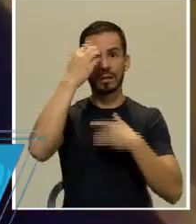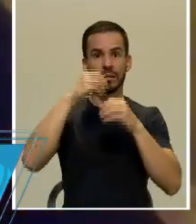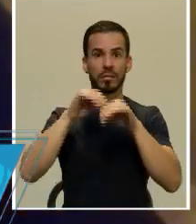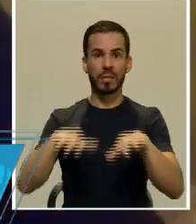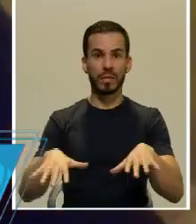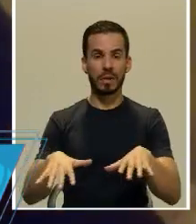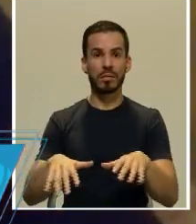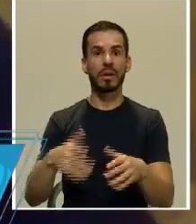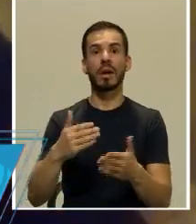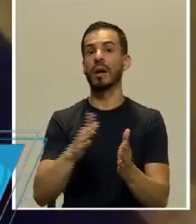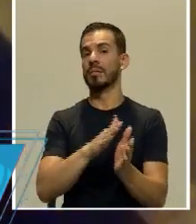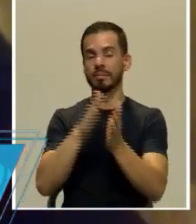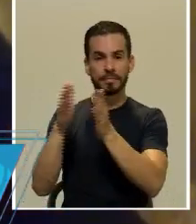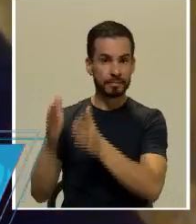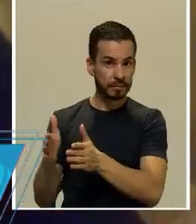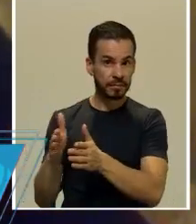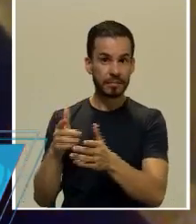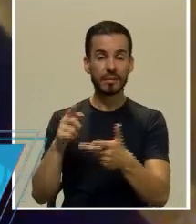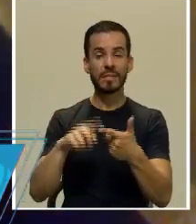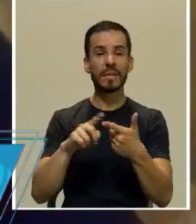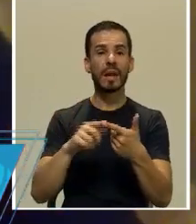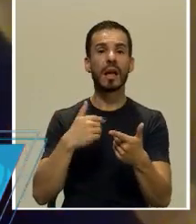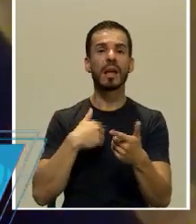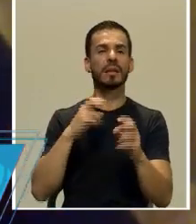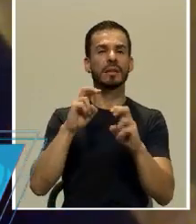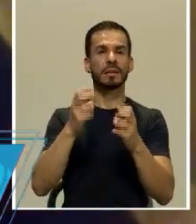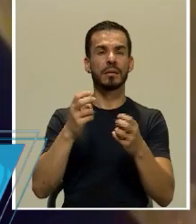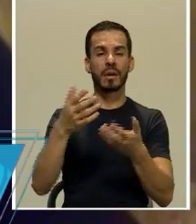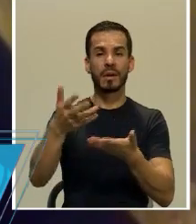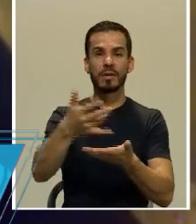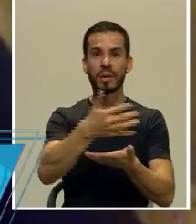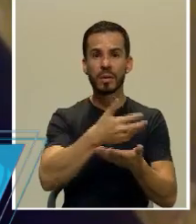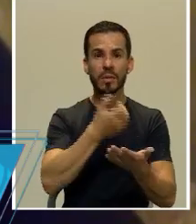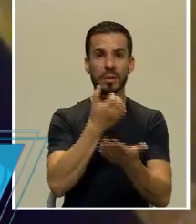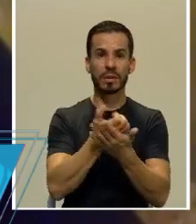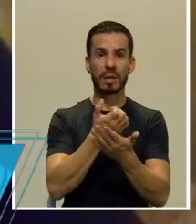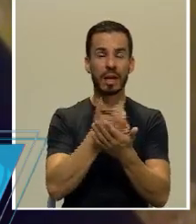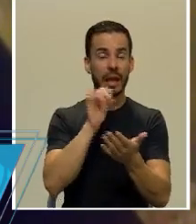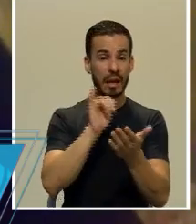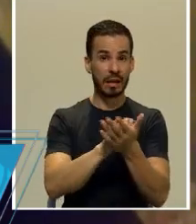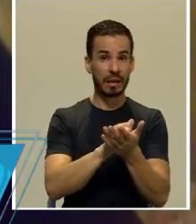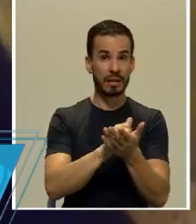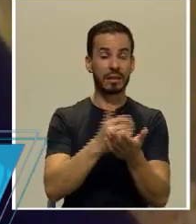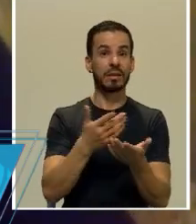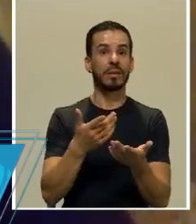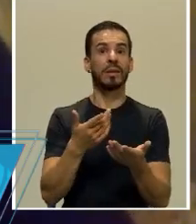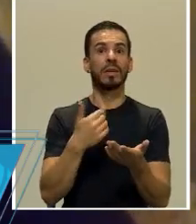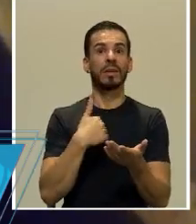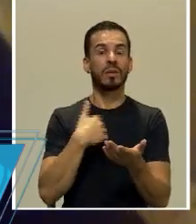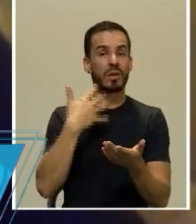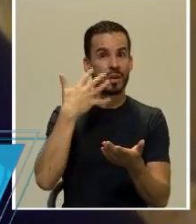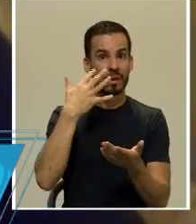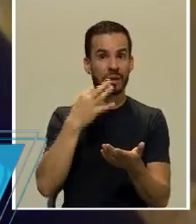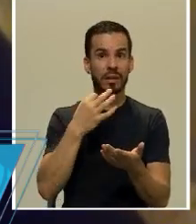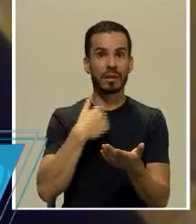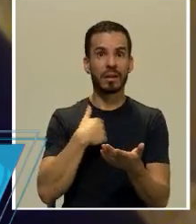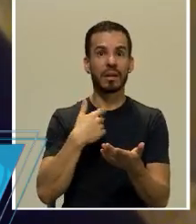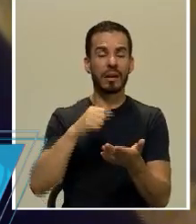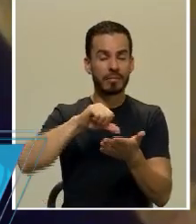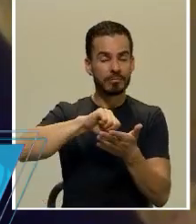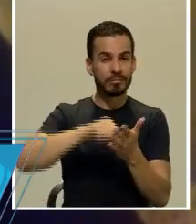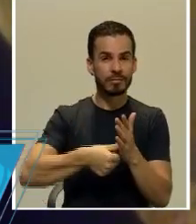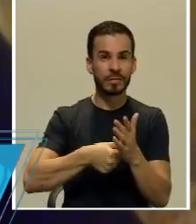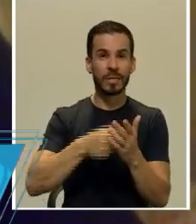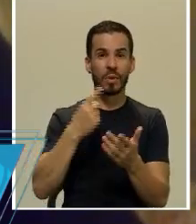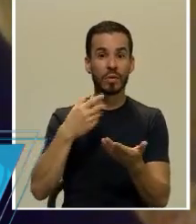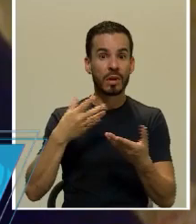pre-pandemia. Por otro lado, hay un tema ahí, por supuesto, de recuperación económica. Eso debiera más bien, y creo que quiero hacer ahí un hincapié, o